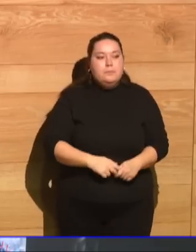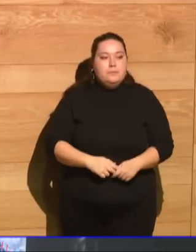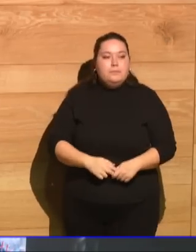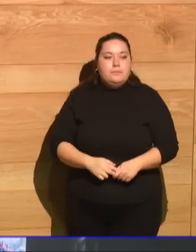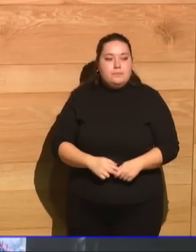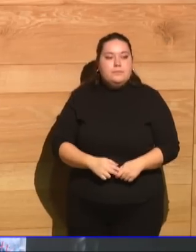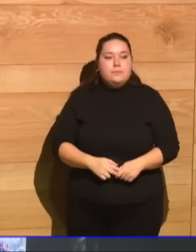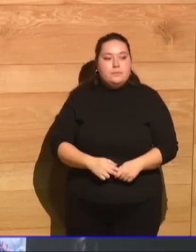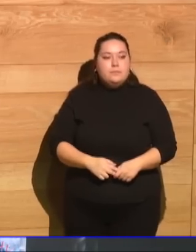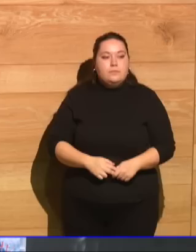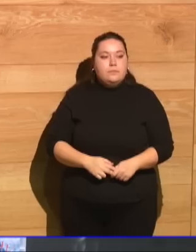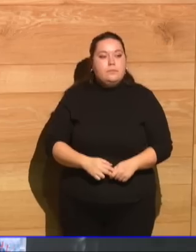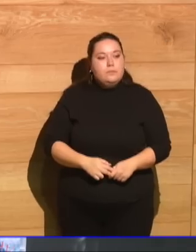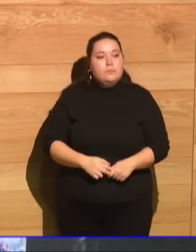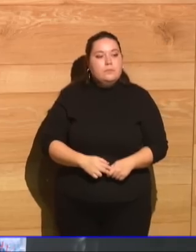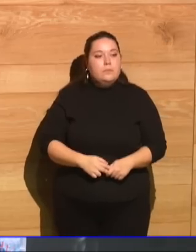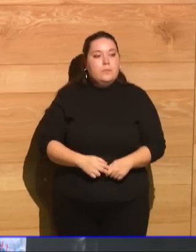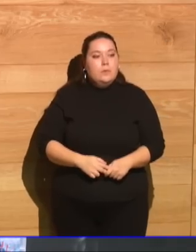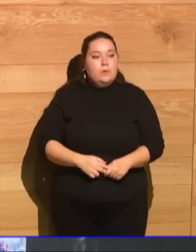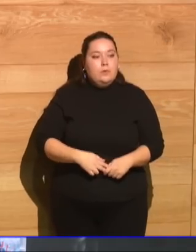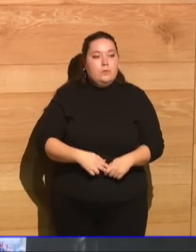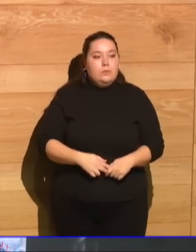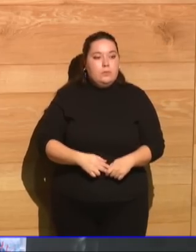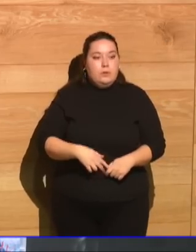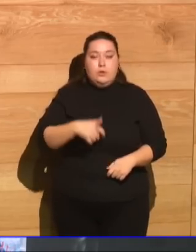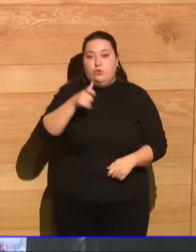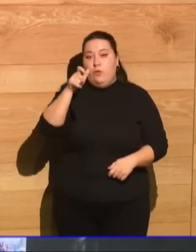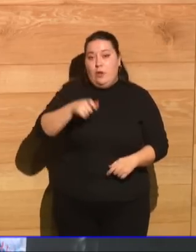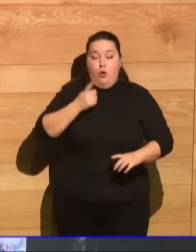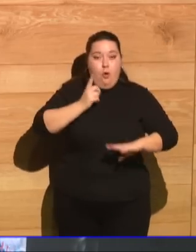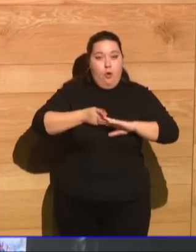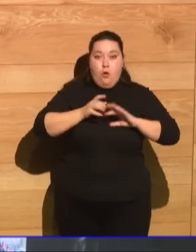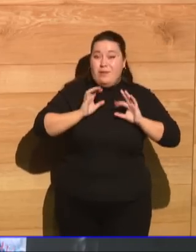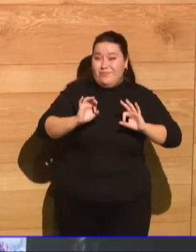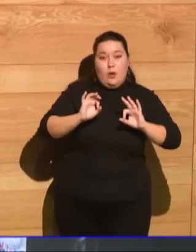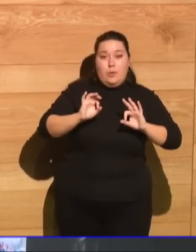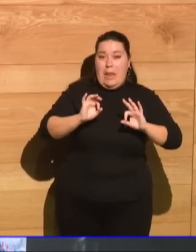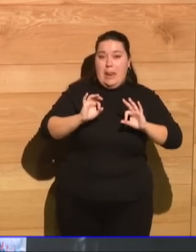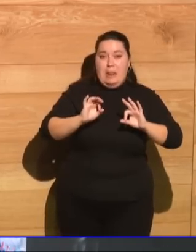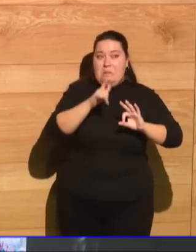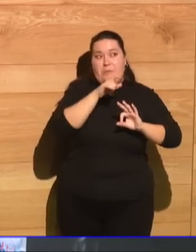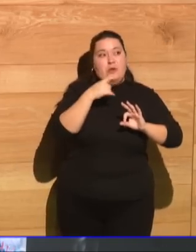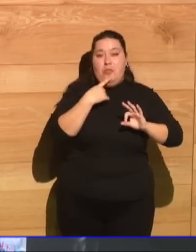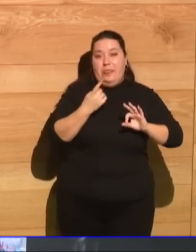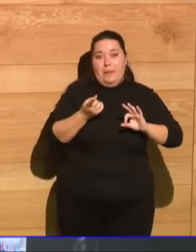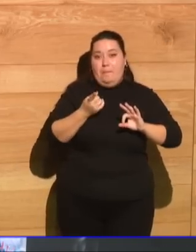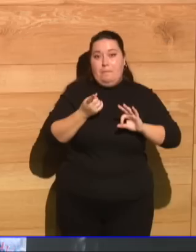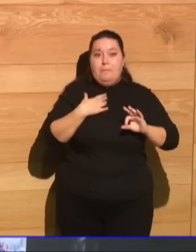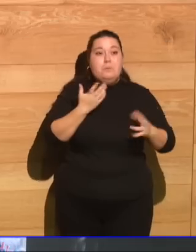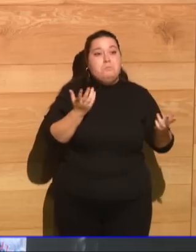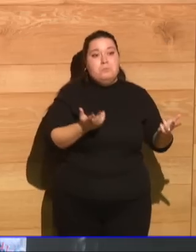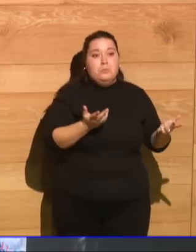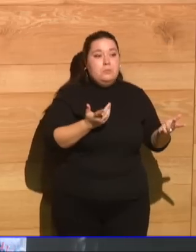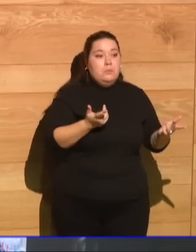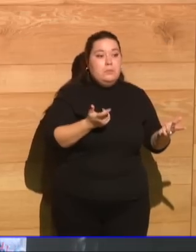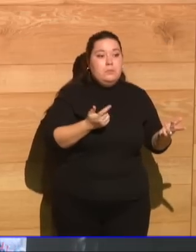¿Cómo te conozco? Es un director fundamental, que no ha sido tratado en general como director fundamental. Lo que pasa es que sucede que los representantes de